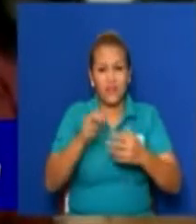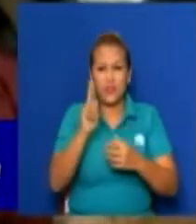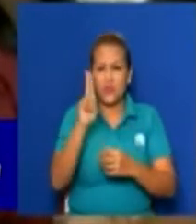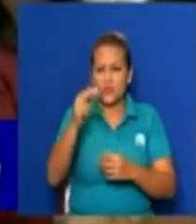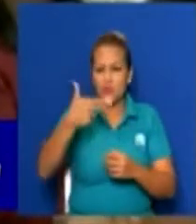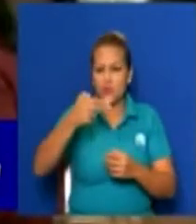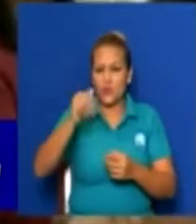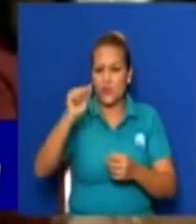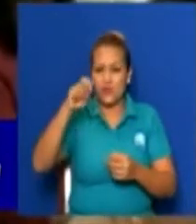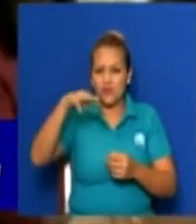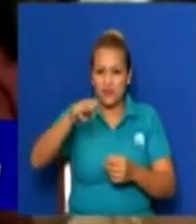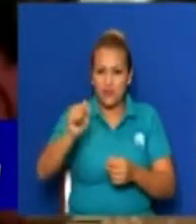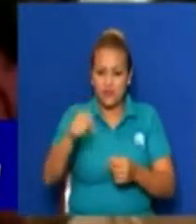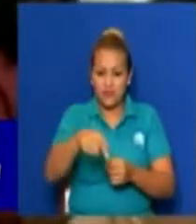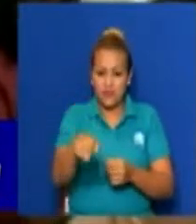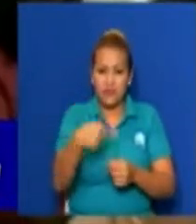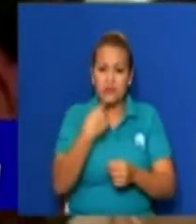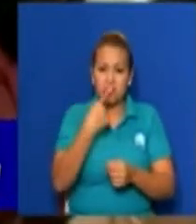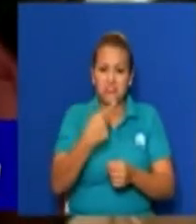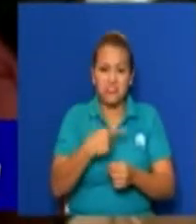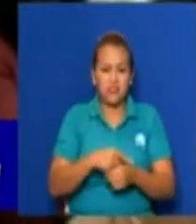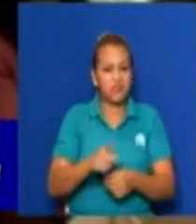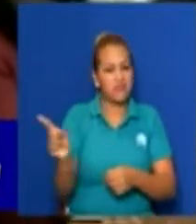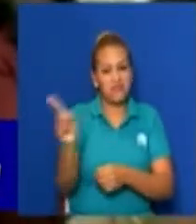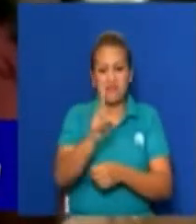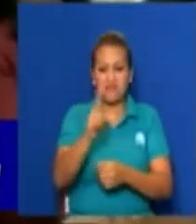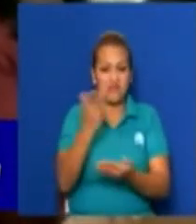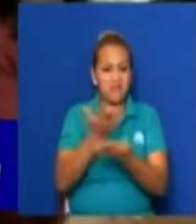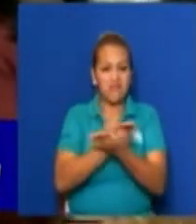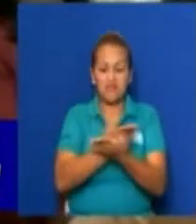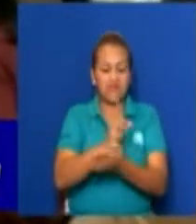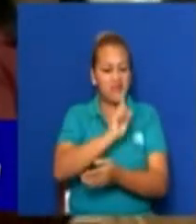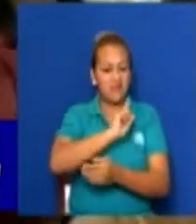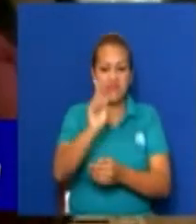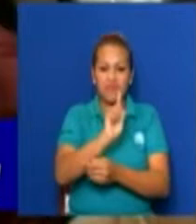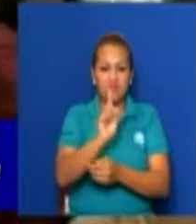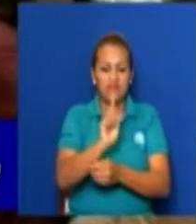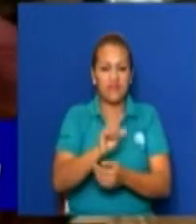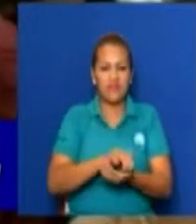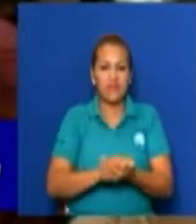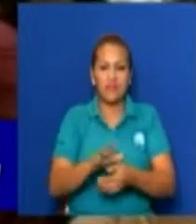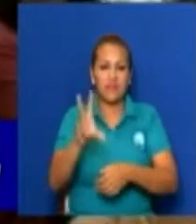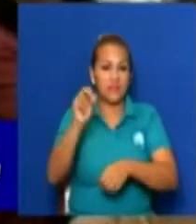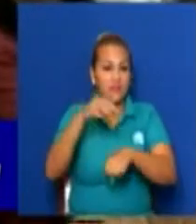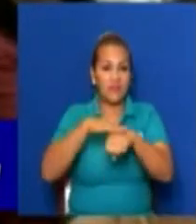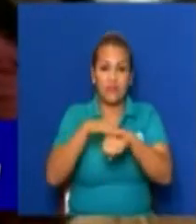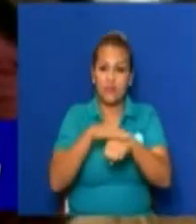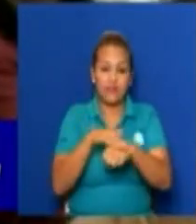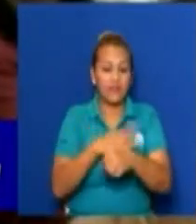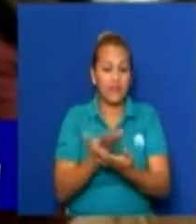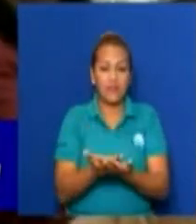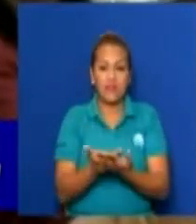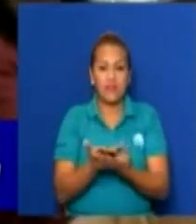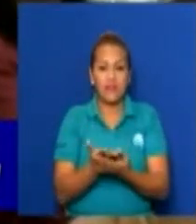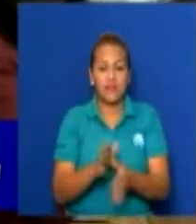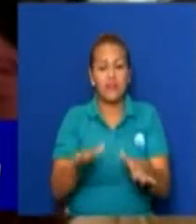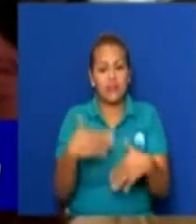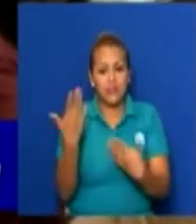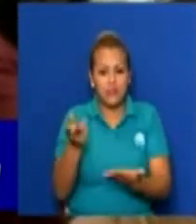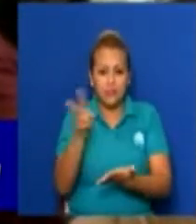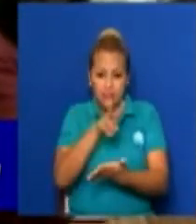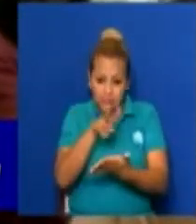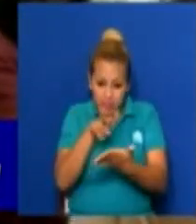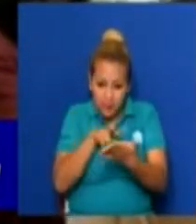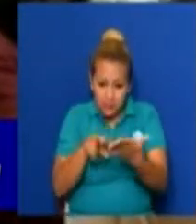le cortaron, no la dejaron ir a estudiar, ya. Entonces, hermanos, revisemos todo eso,